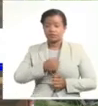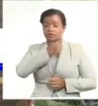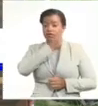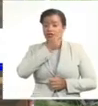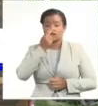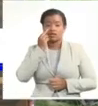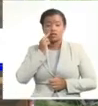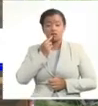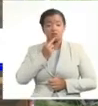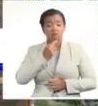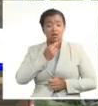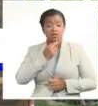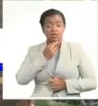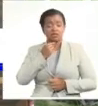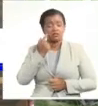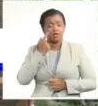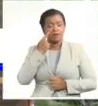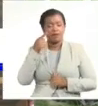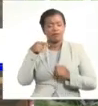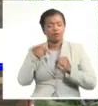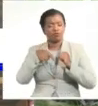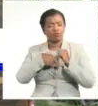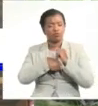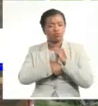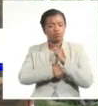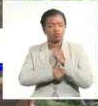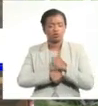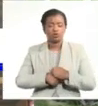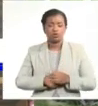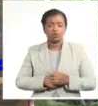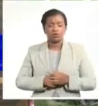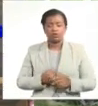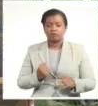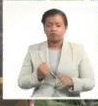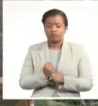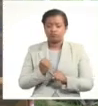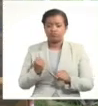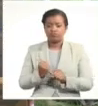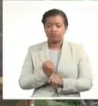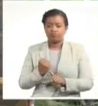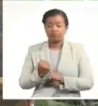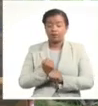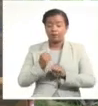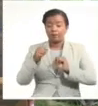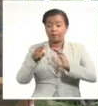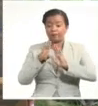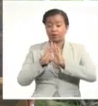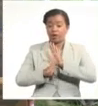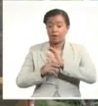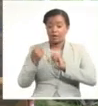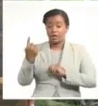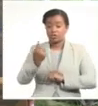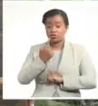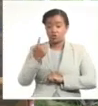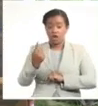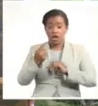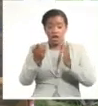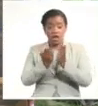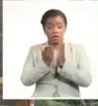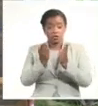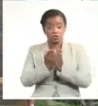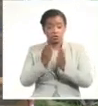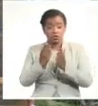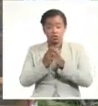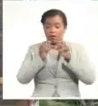y al mismo tiempo profundo el trabajo del Programa Nacional de Estudio y Promoción del Ideario